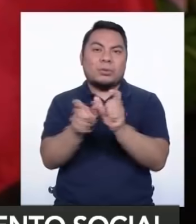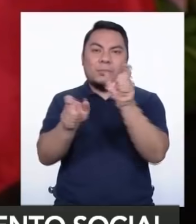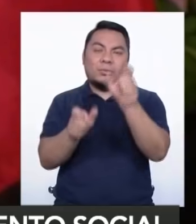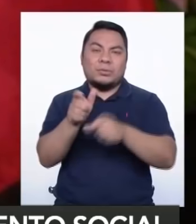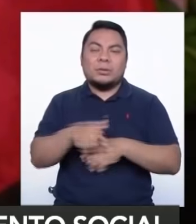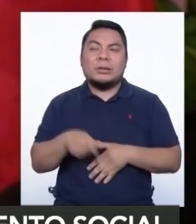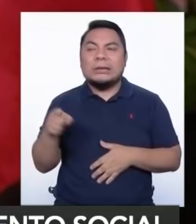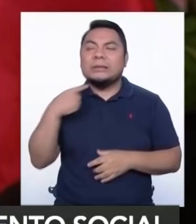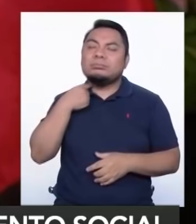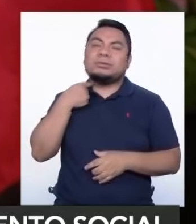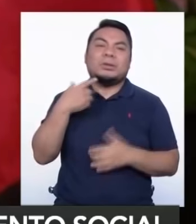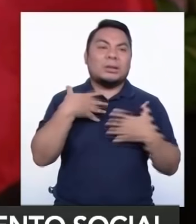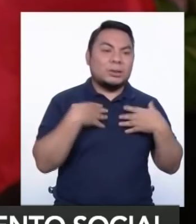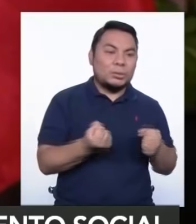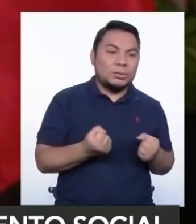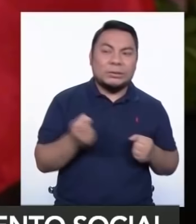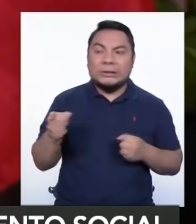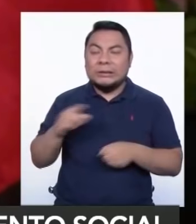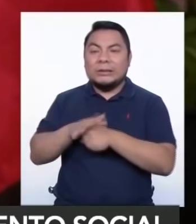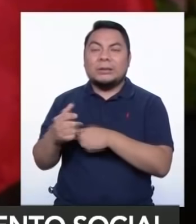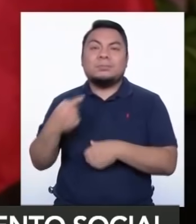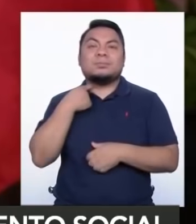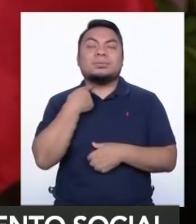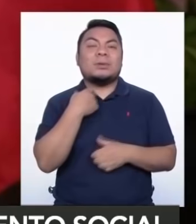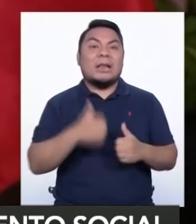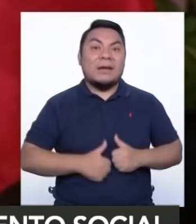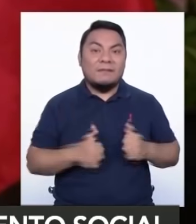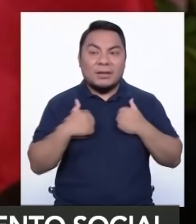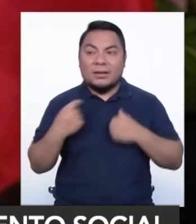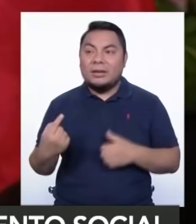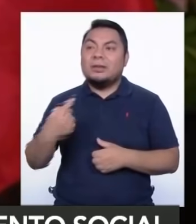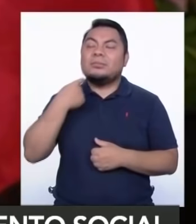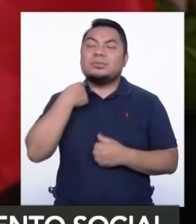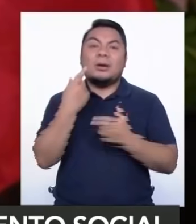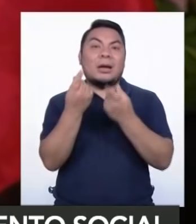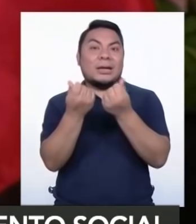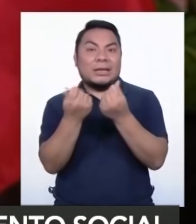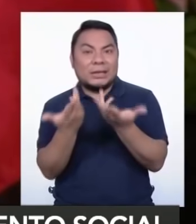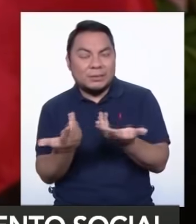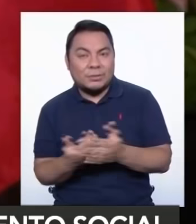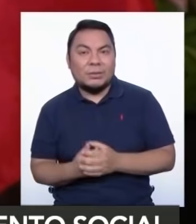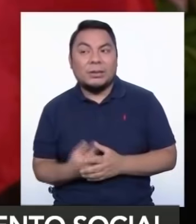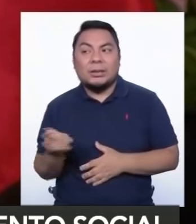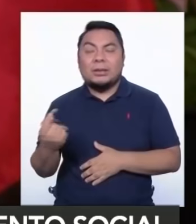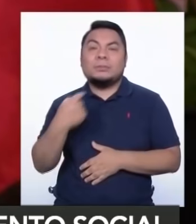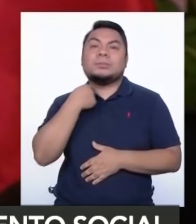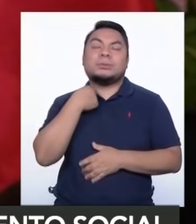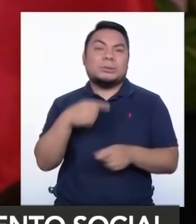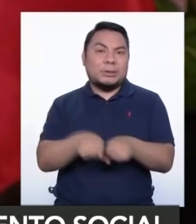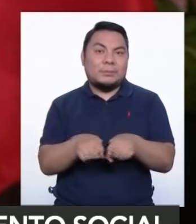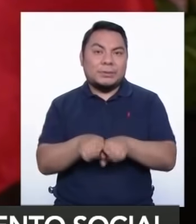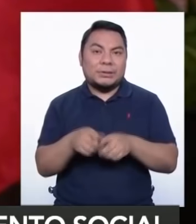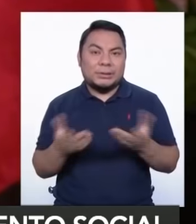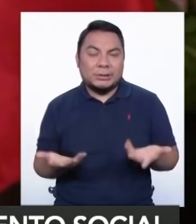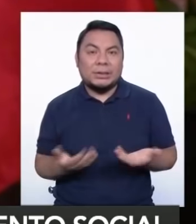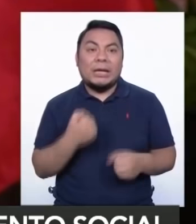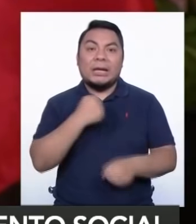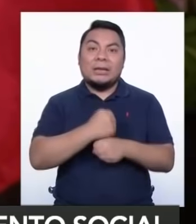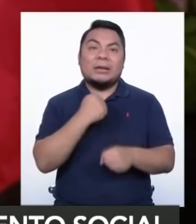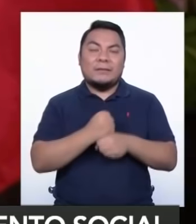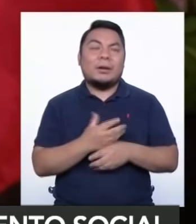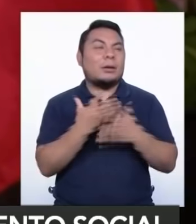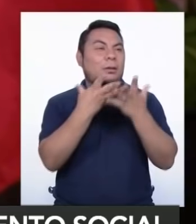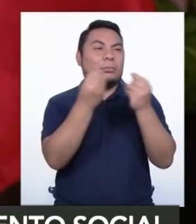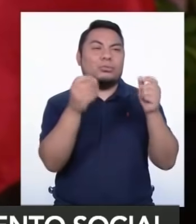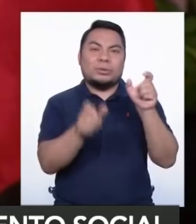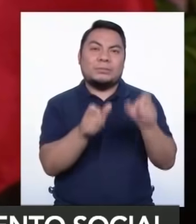salud, afecta a la vida, afecta a la economía, afecta también el trabajo de